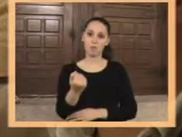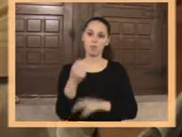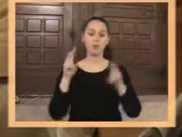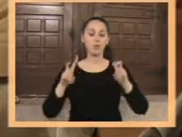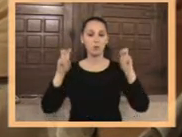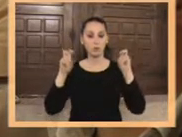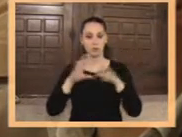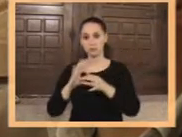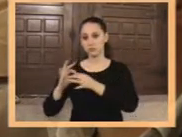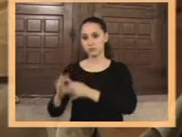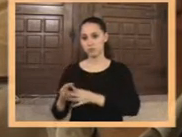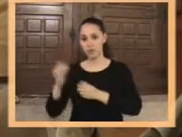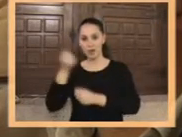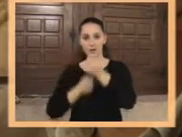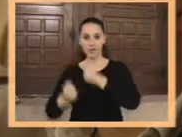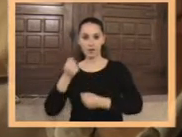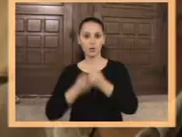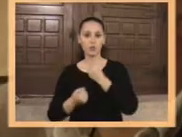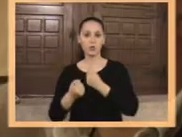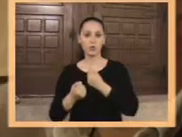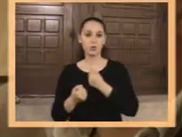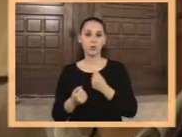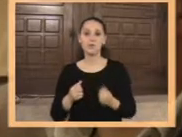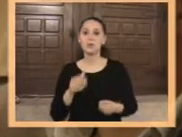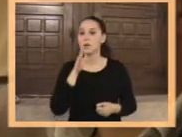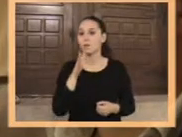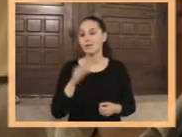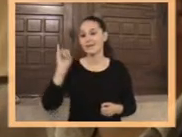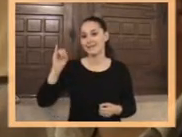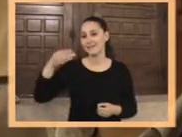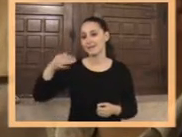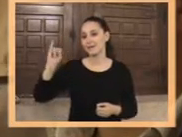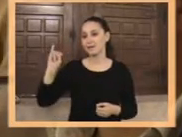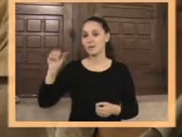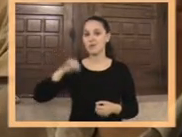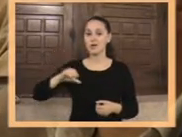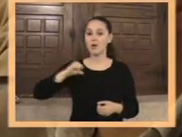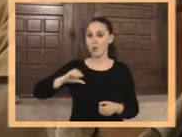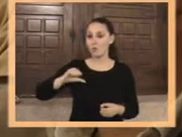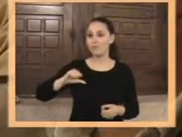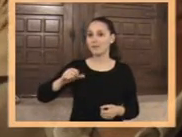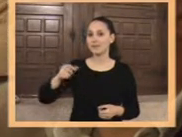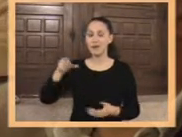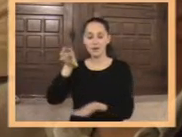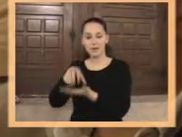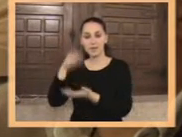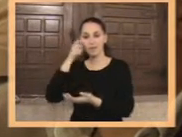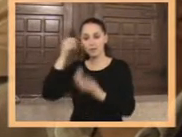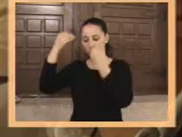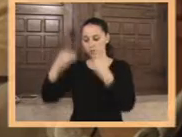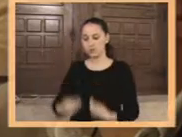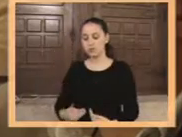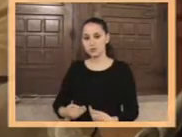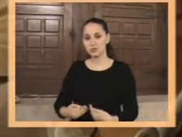por supuesto, y que esos impuestos, que ese IBI de hospitales y de centros de salud lo siga abonando como hasta ahora la Junta de